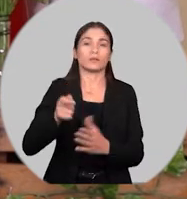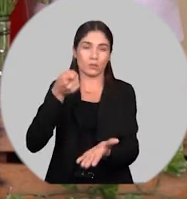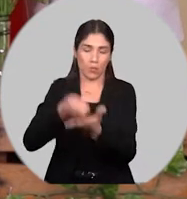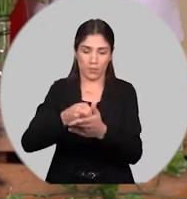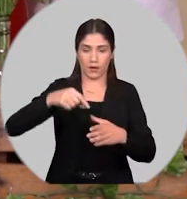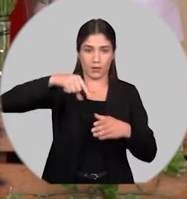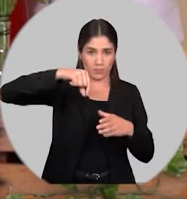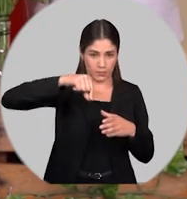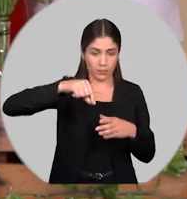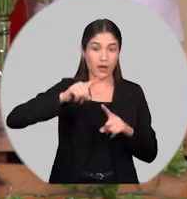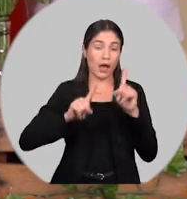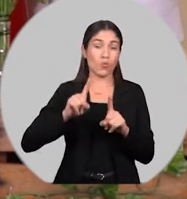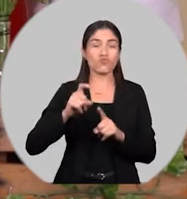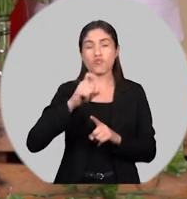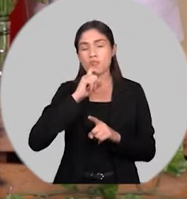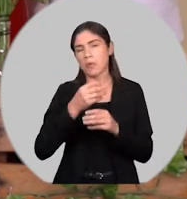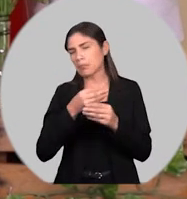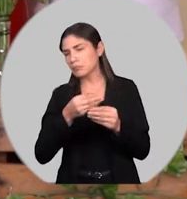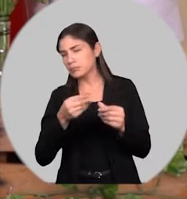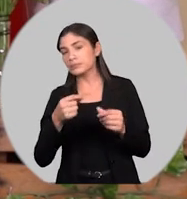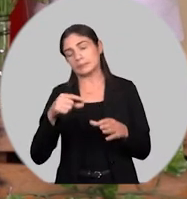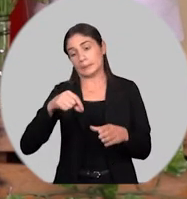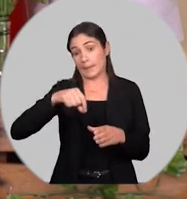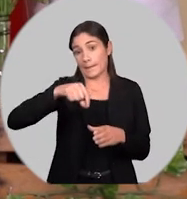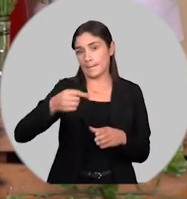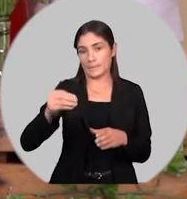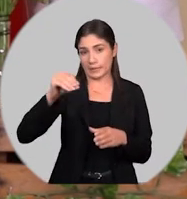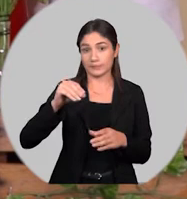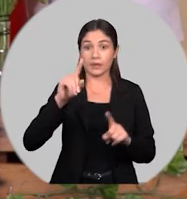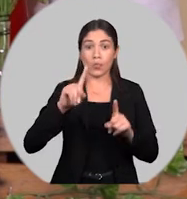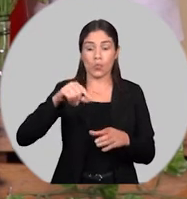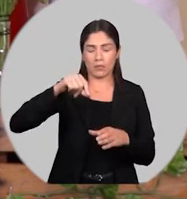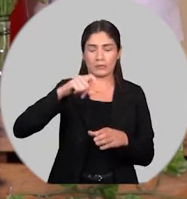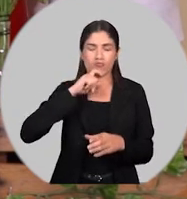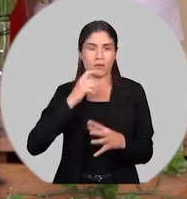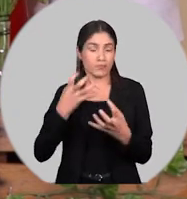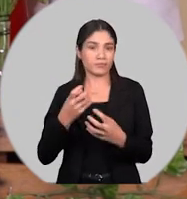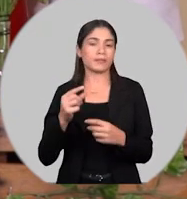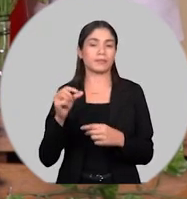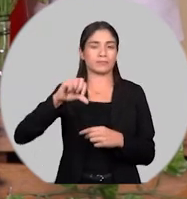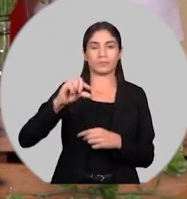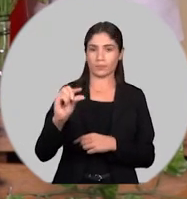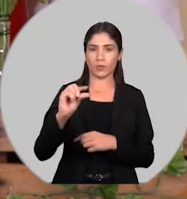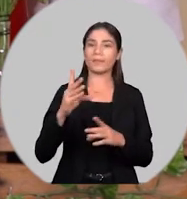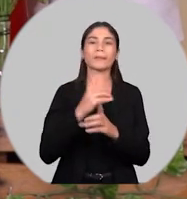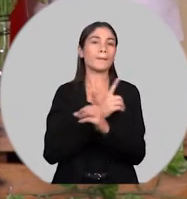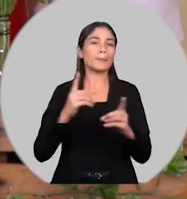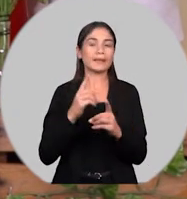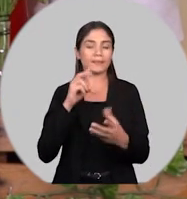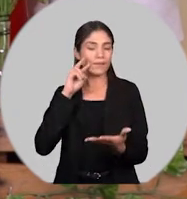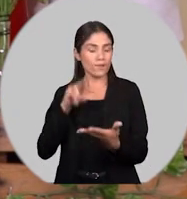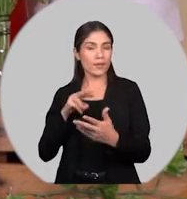consigan, pero siempre va a ser a ojo porque depende de la intensidad del